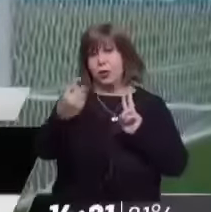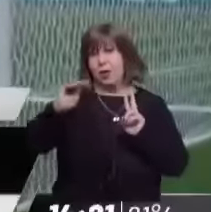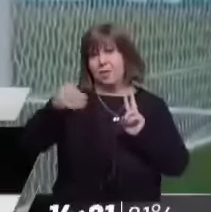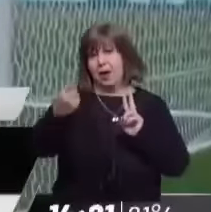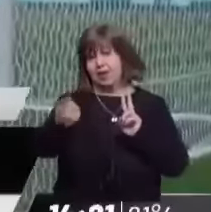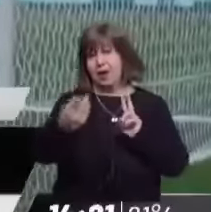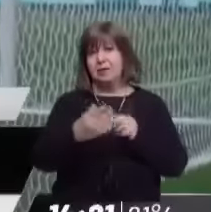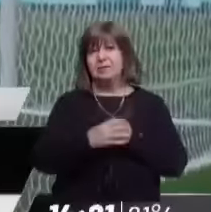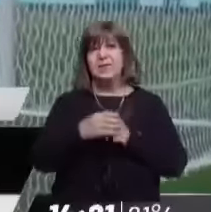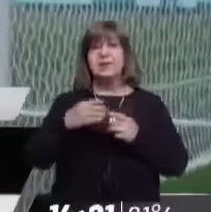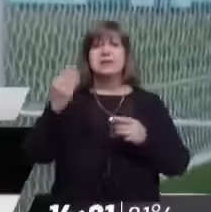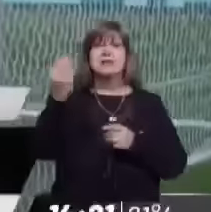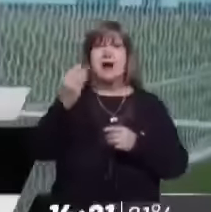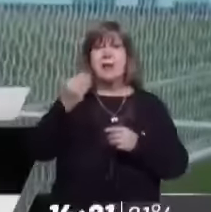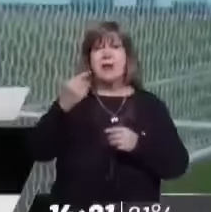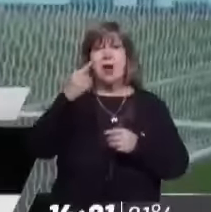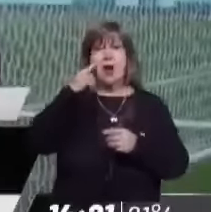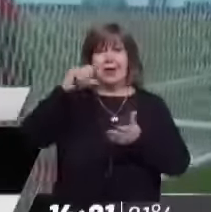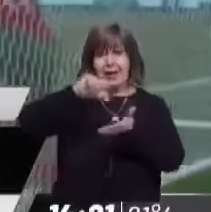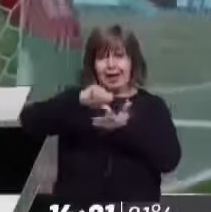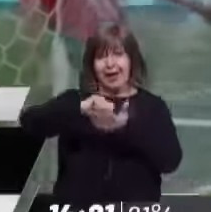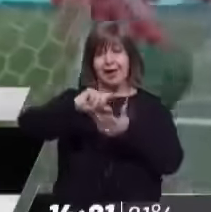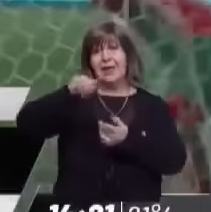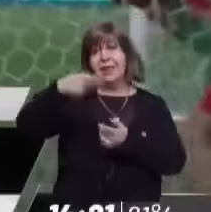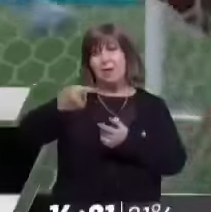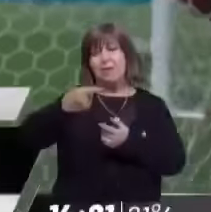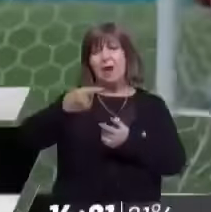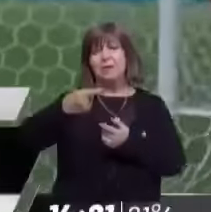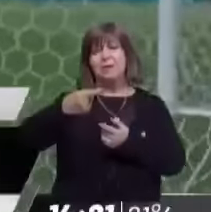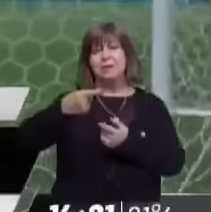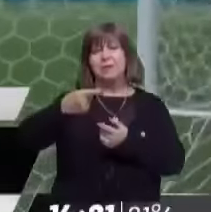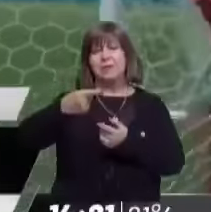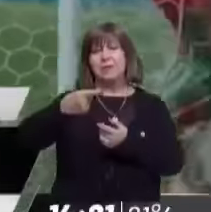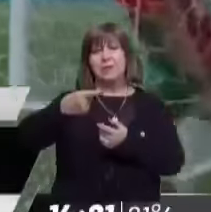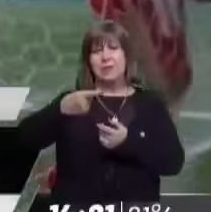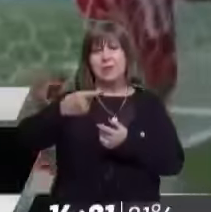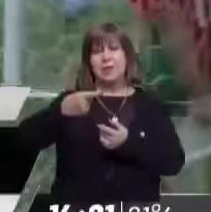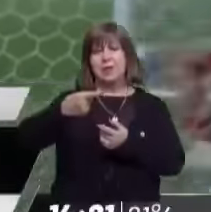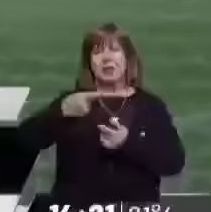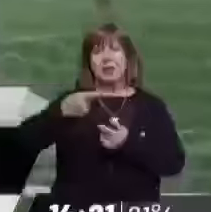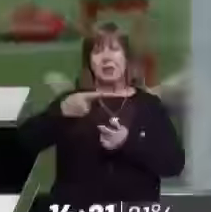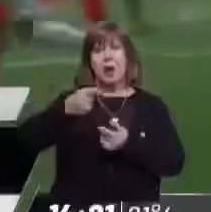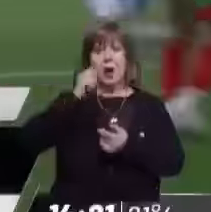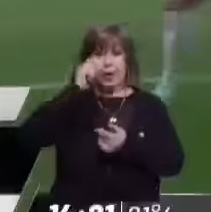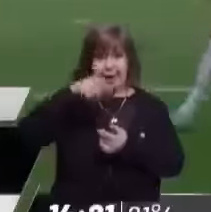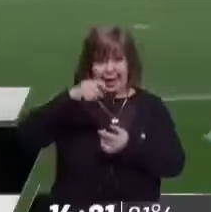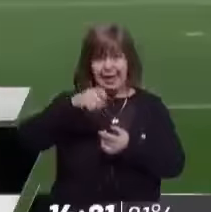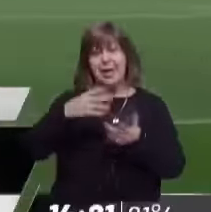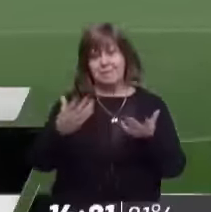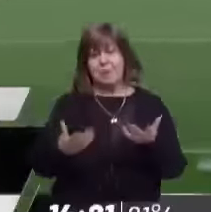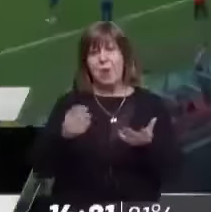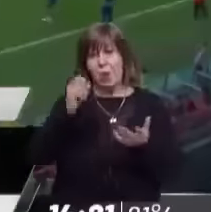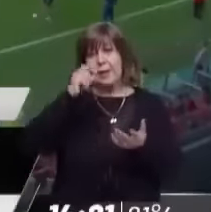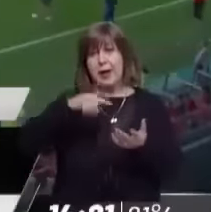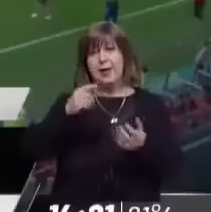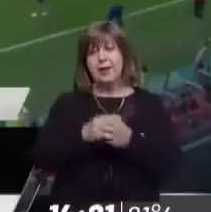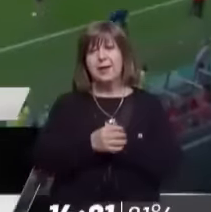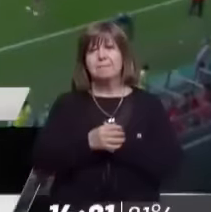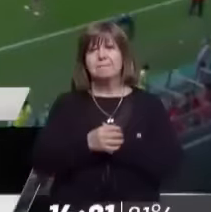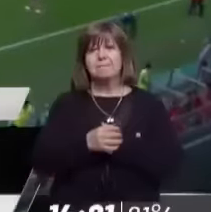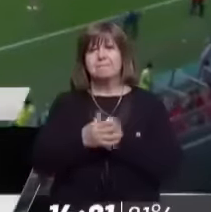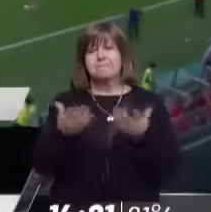sábado contra Irak y va a cerrar el grupo contra Ucrania. ¿Tiene chances? Obviamente, recuerden lo que pasó en el Mundial de Qatar. El